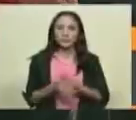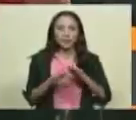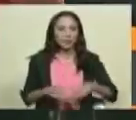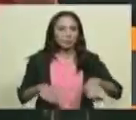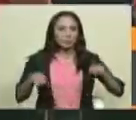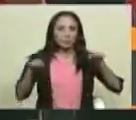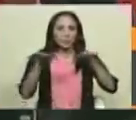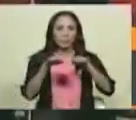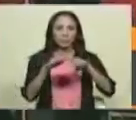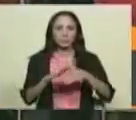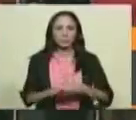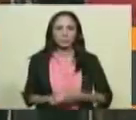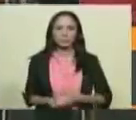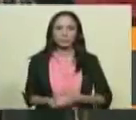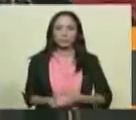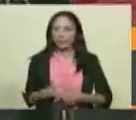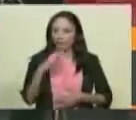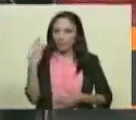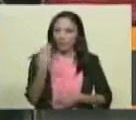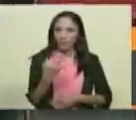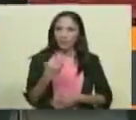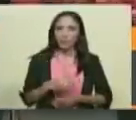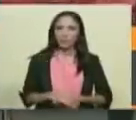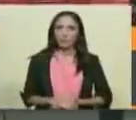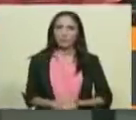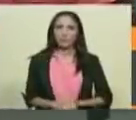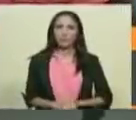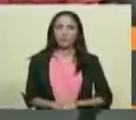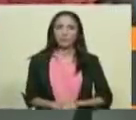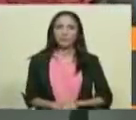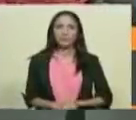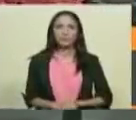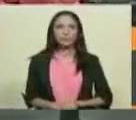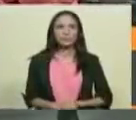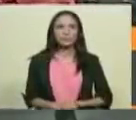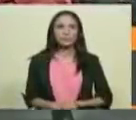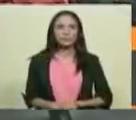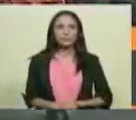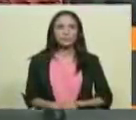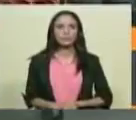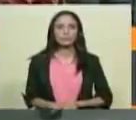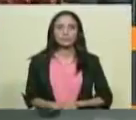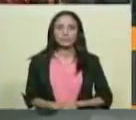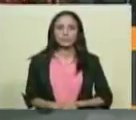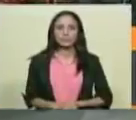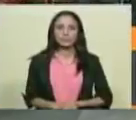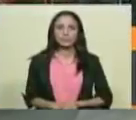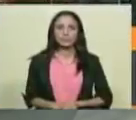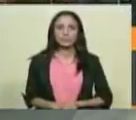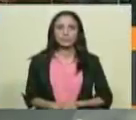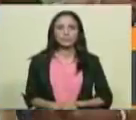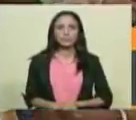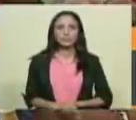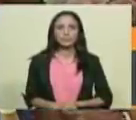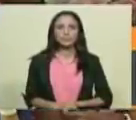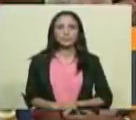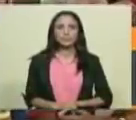en equilibrio. Es la verdad, es la verdad, es la verdad.